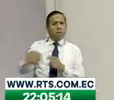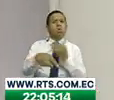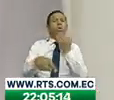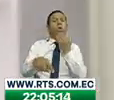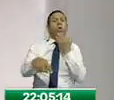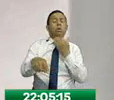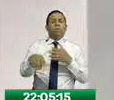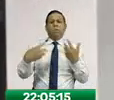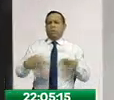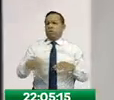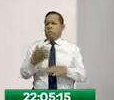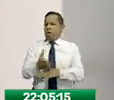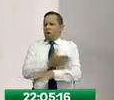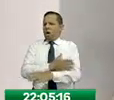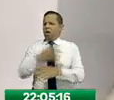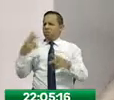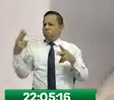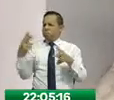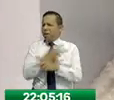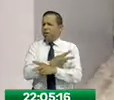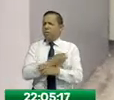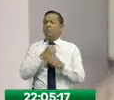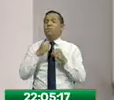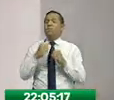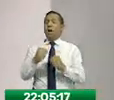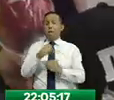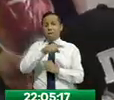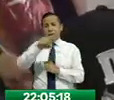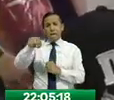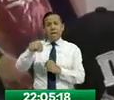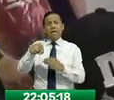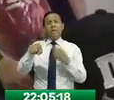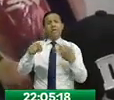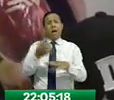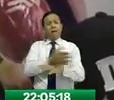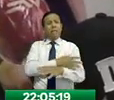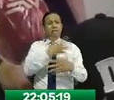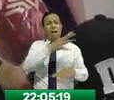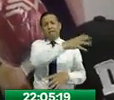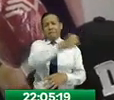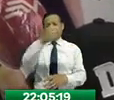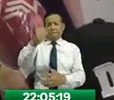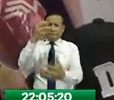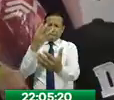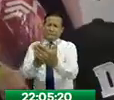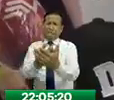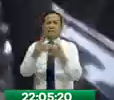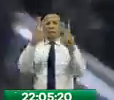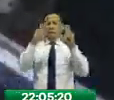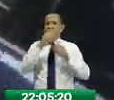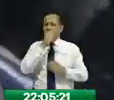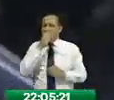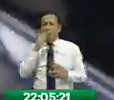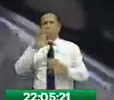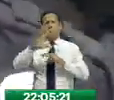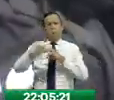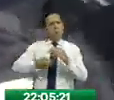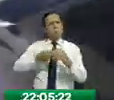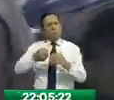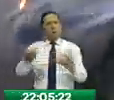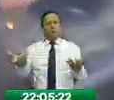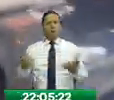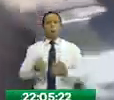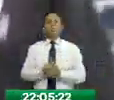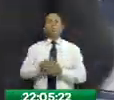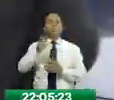tienen su alta peligrosidad, están incluyendo en acciones de narcotráfico. La fiscalía junto a la